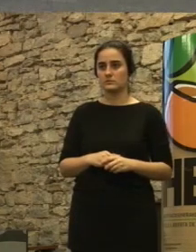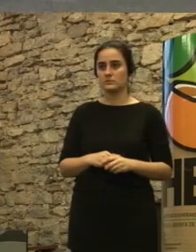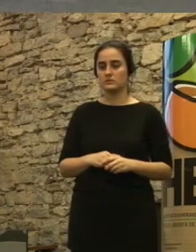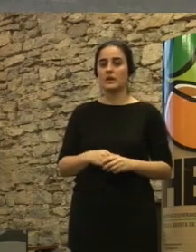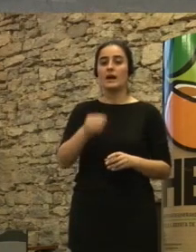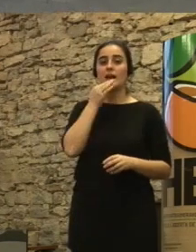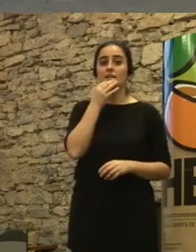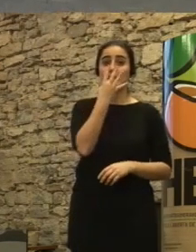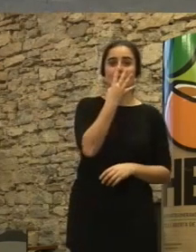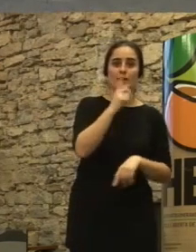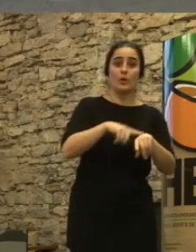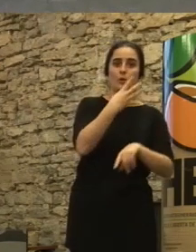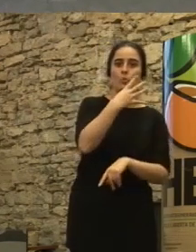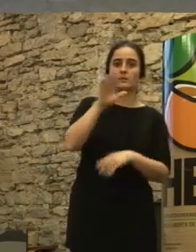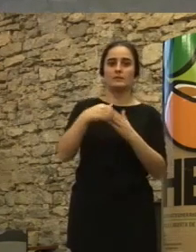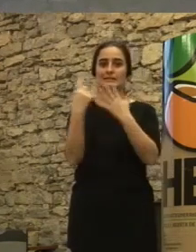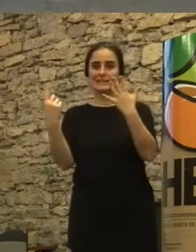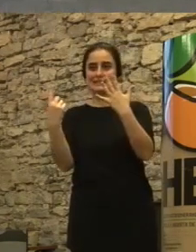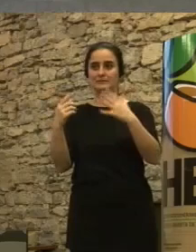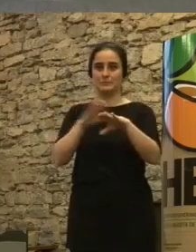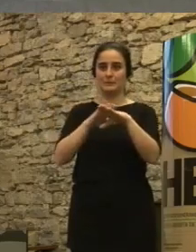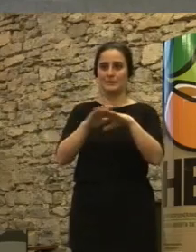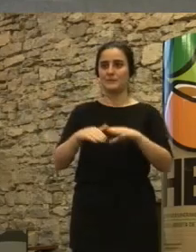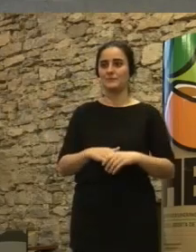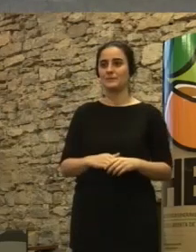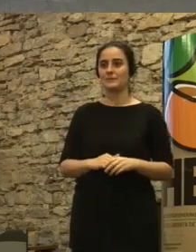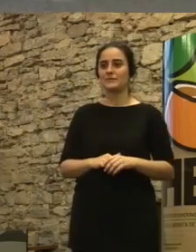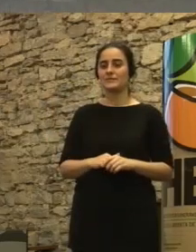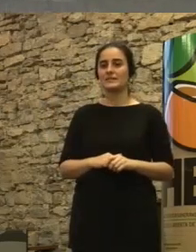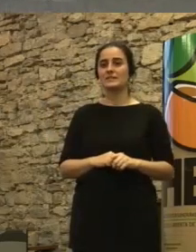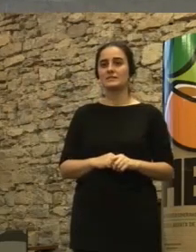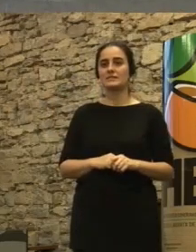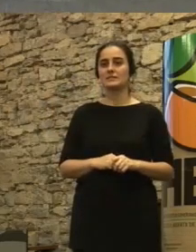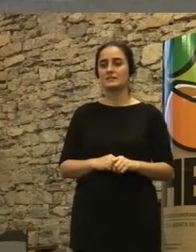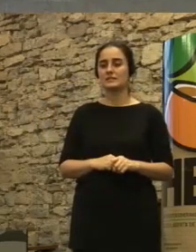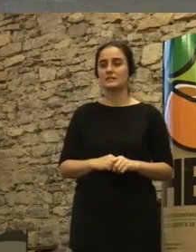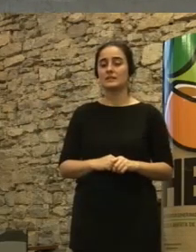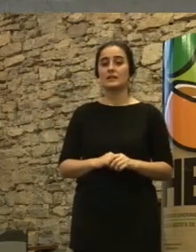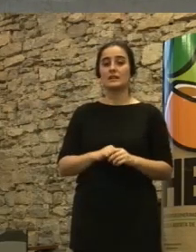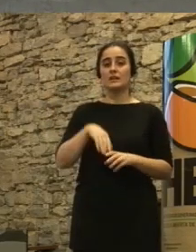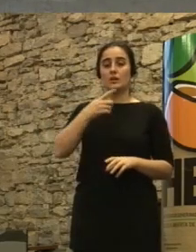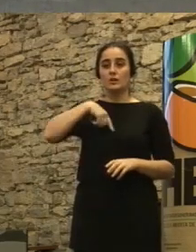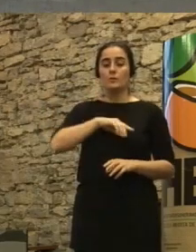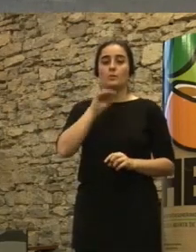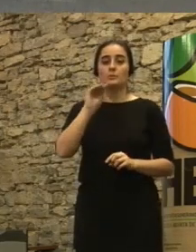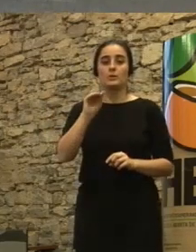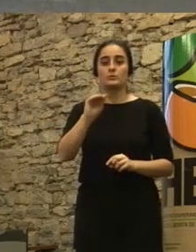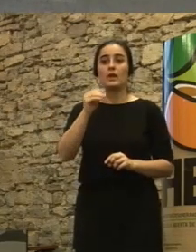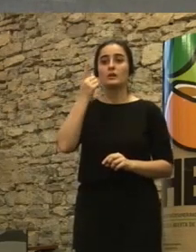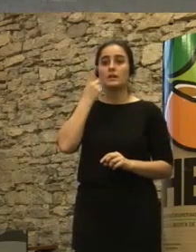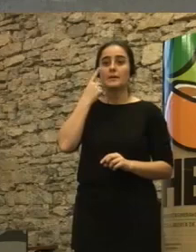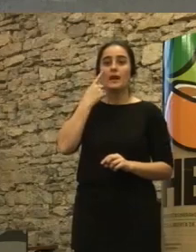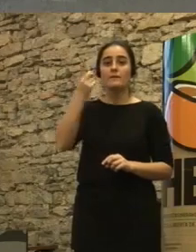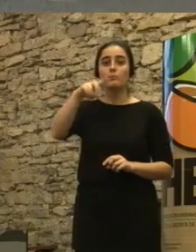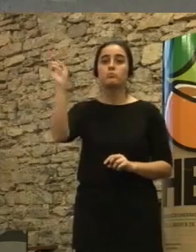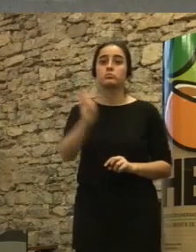De 4 a 6, perdón. Y luego, Erronka Garbia, les hemos preguntado también cómo han venido, si han